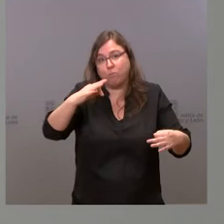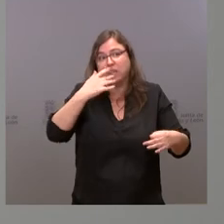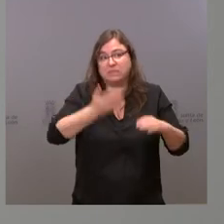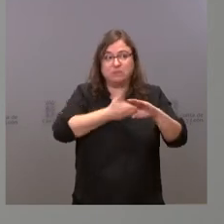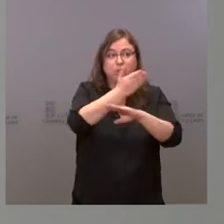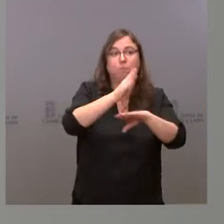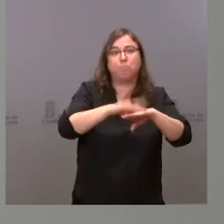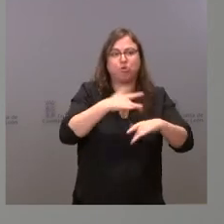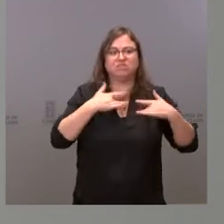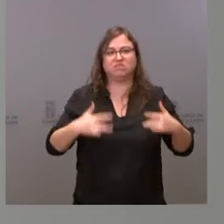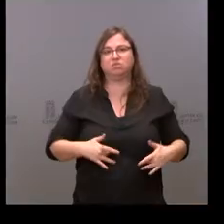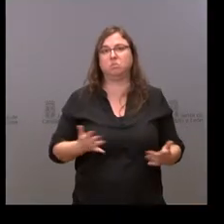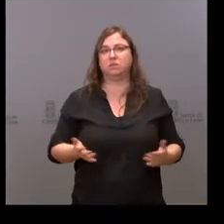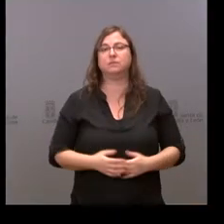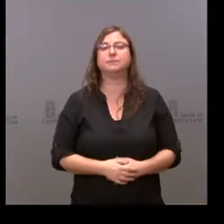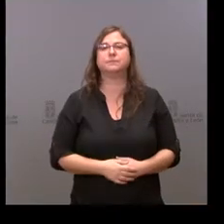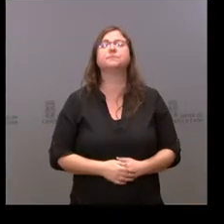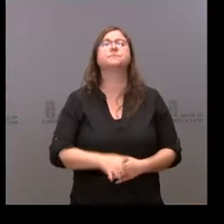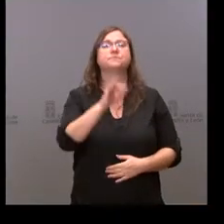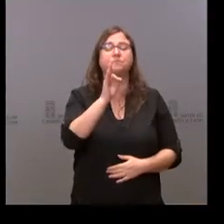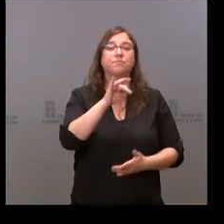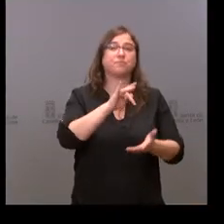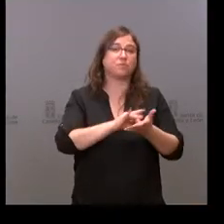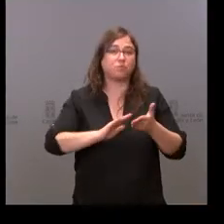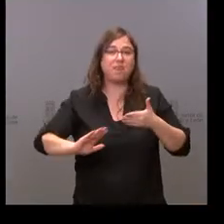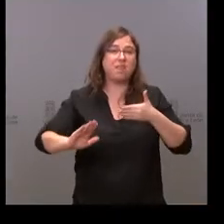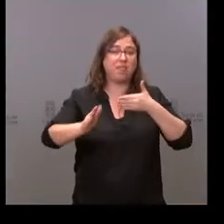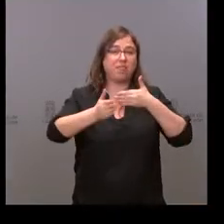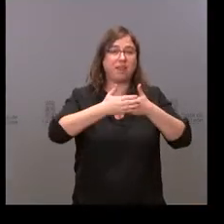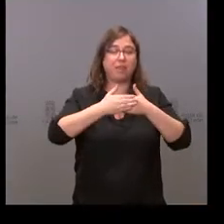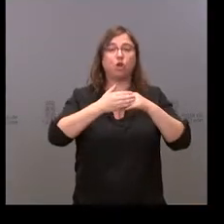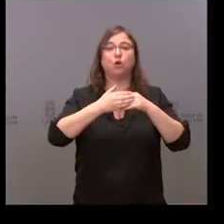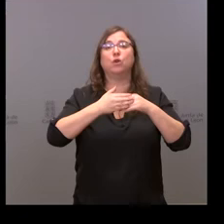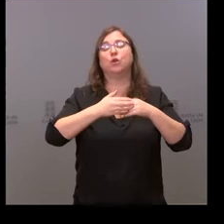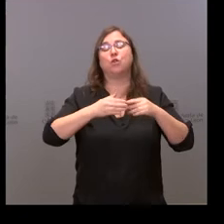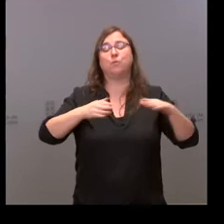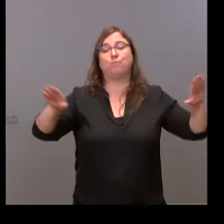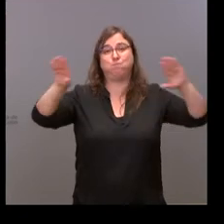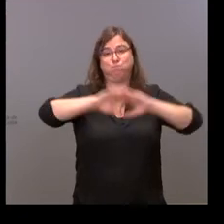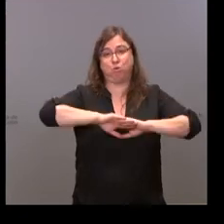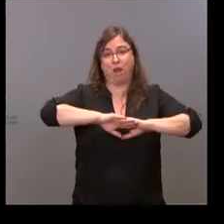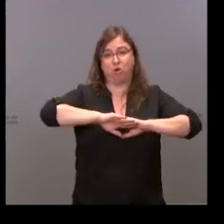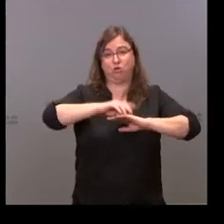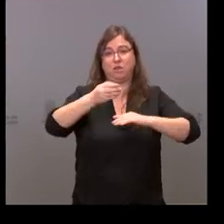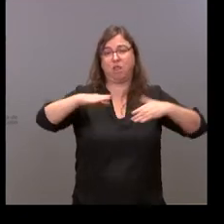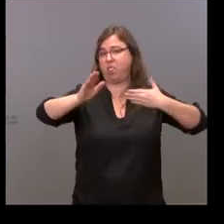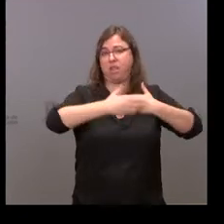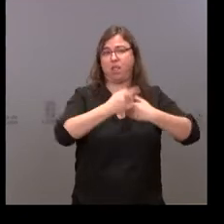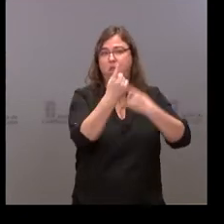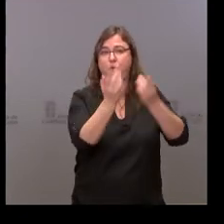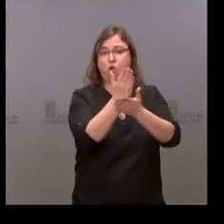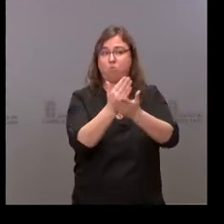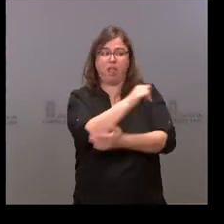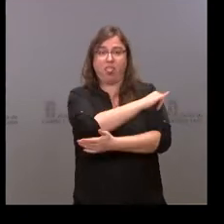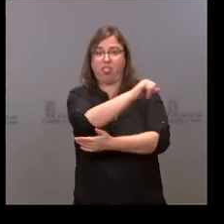contrario si ante el cierre de la hostelería del cielo nocturno en comunidades autónomas de los